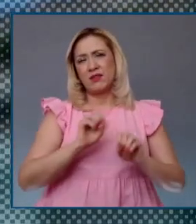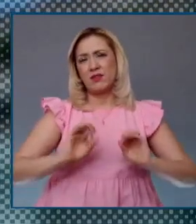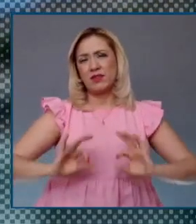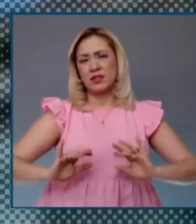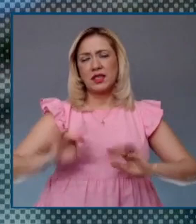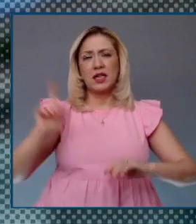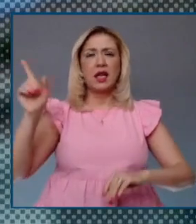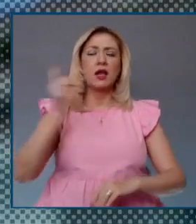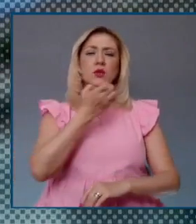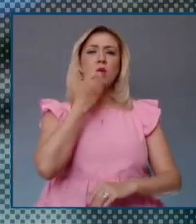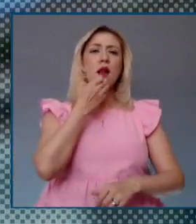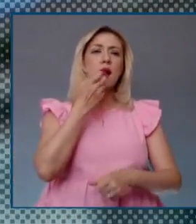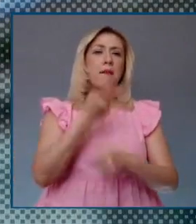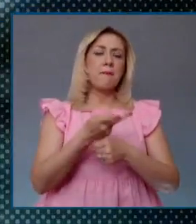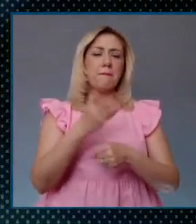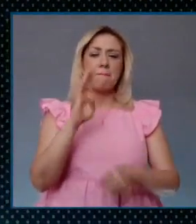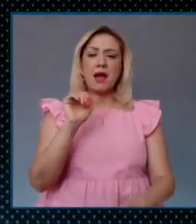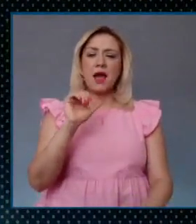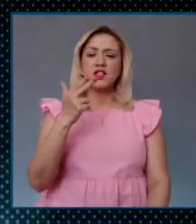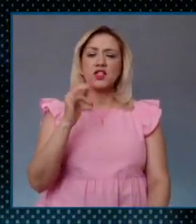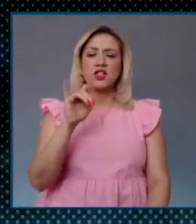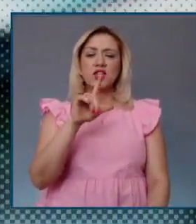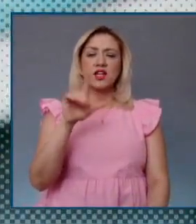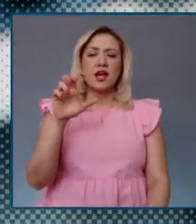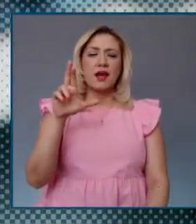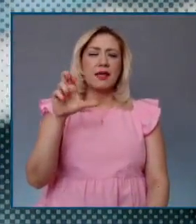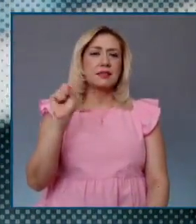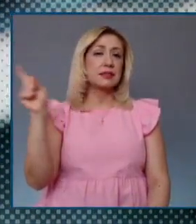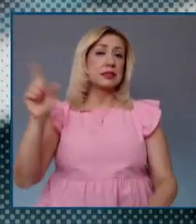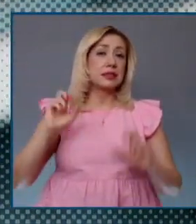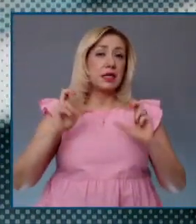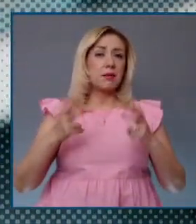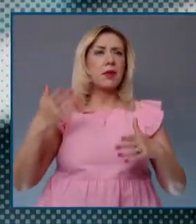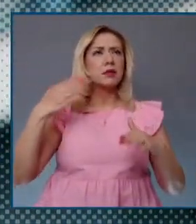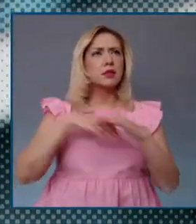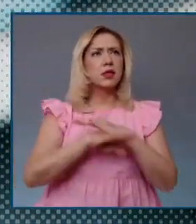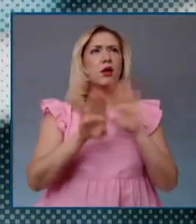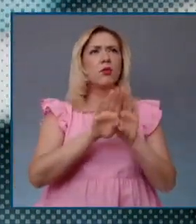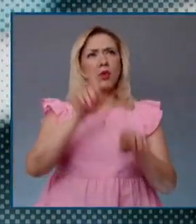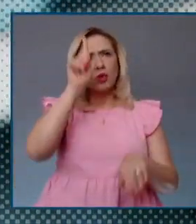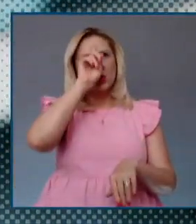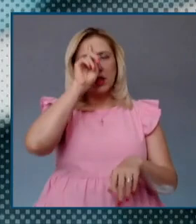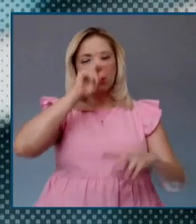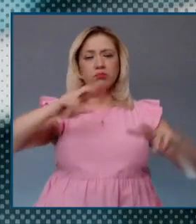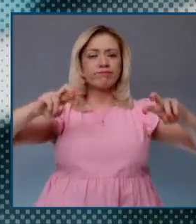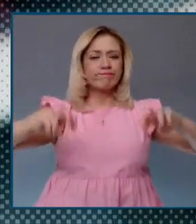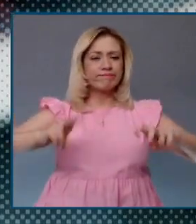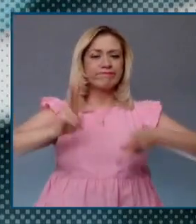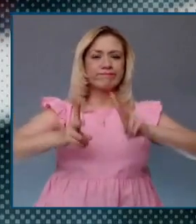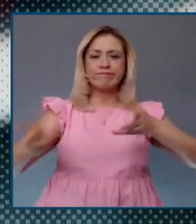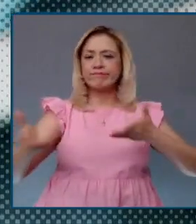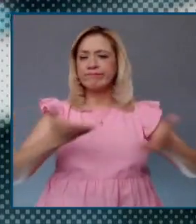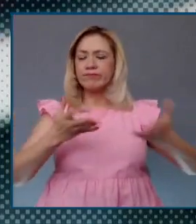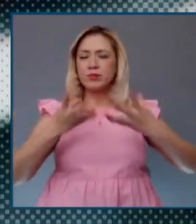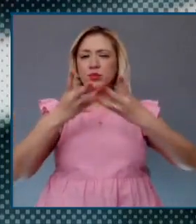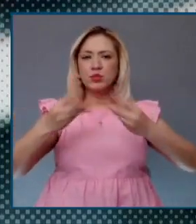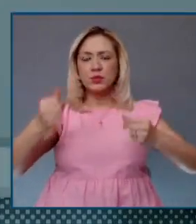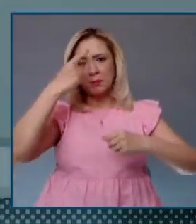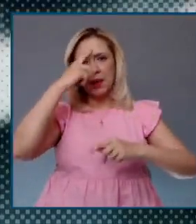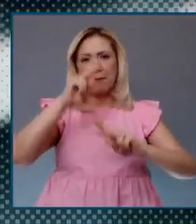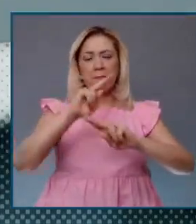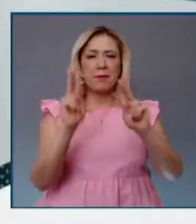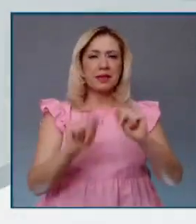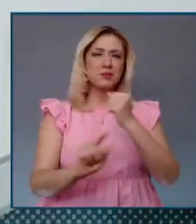a la capacitación sobre justicia alternativa como parte de la campaña de difusión de la cultura de la paz del Poder Judicial Estatal.